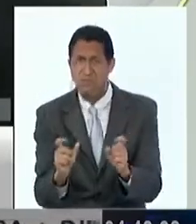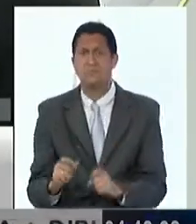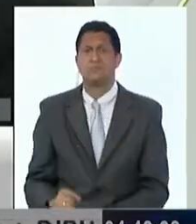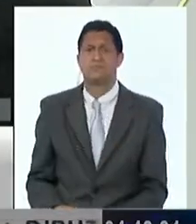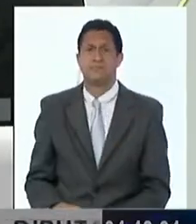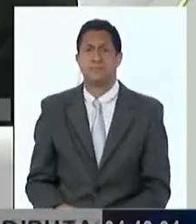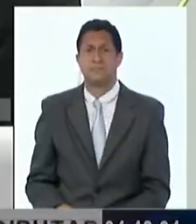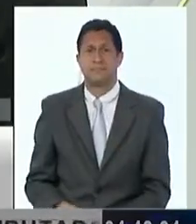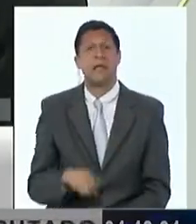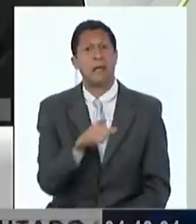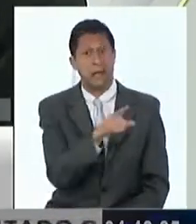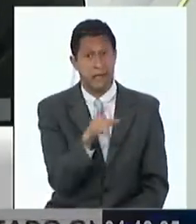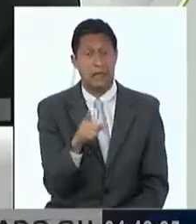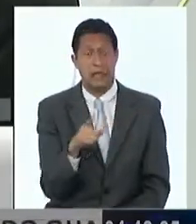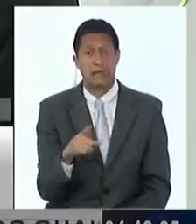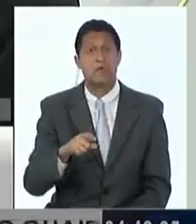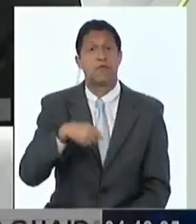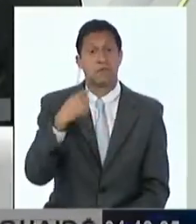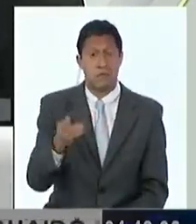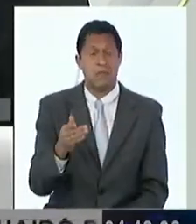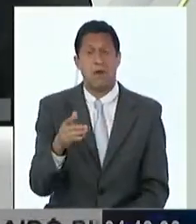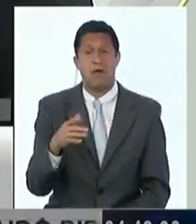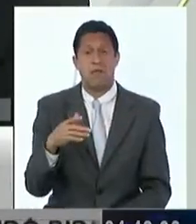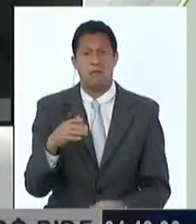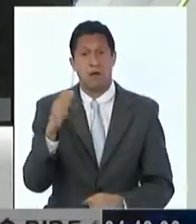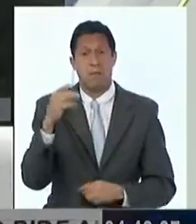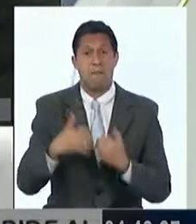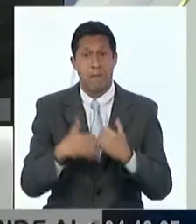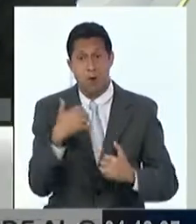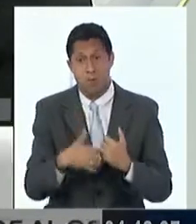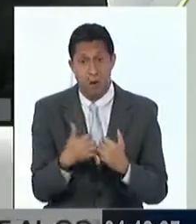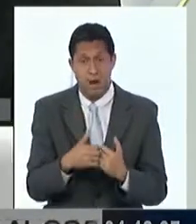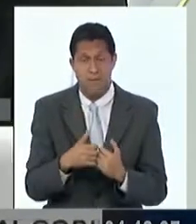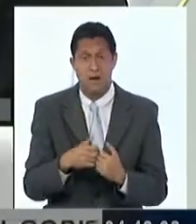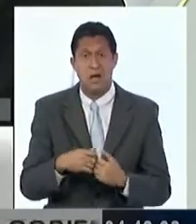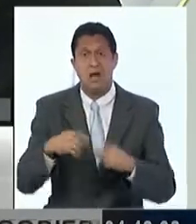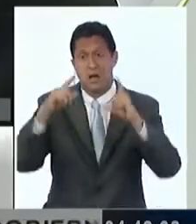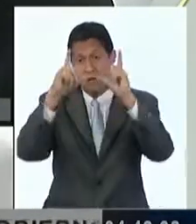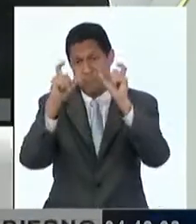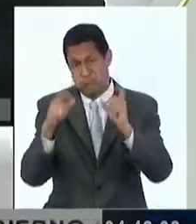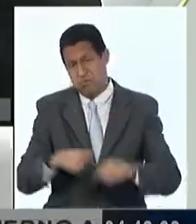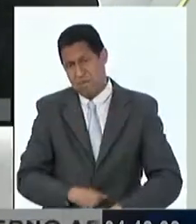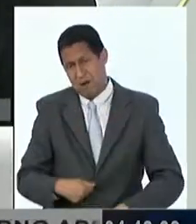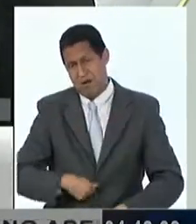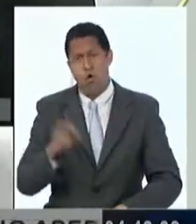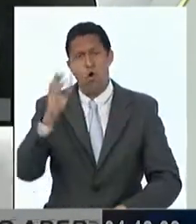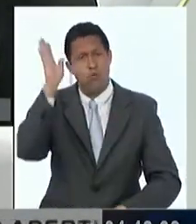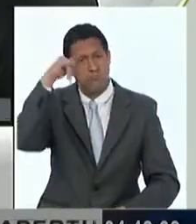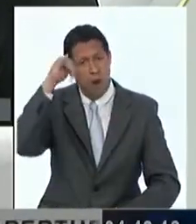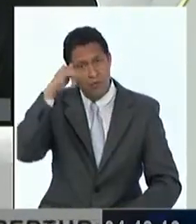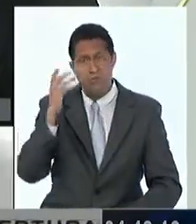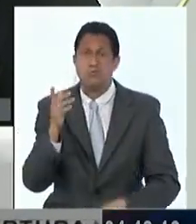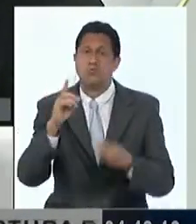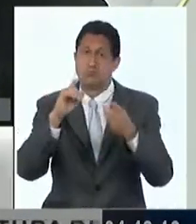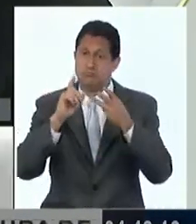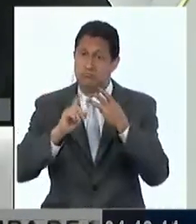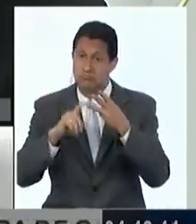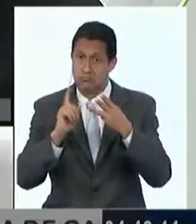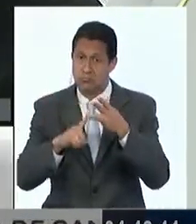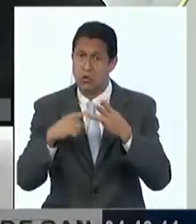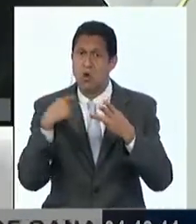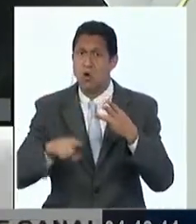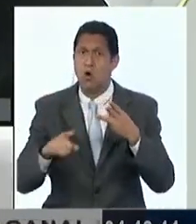entonces eso evidentemente se manifiesta en trastornos intestinales o de la orina también puede haber